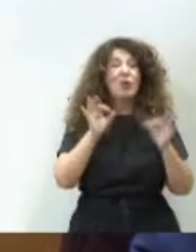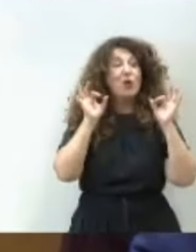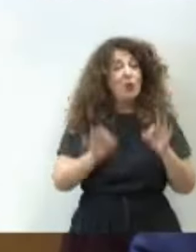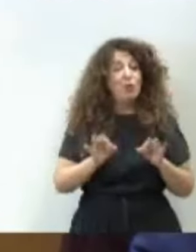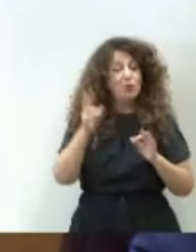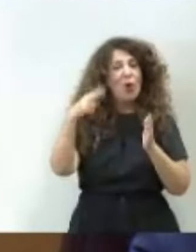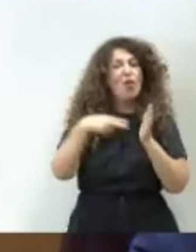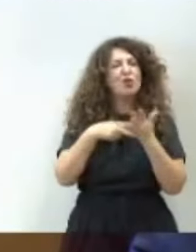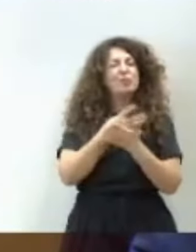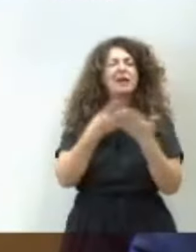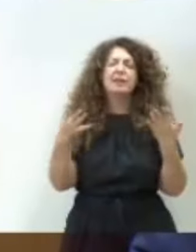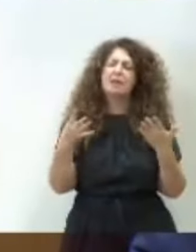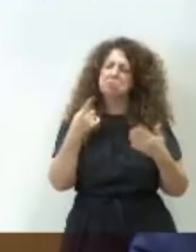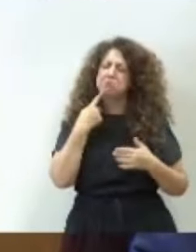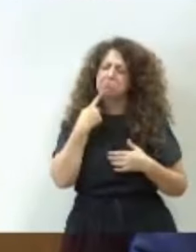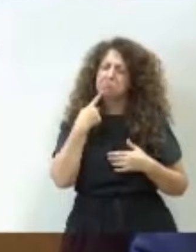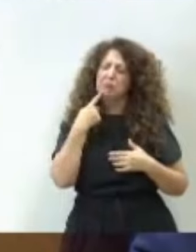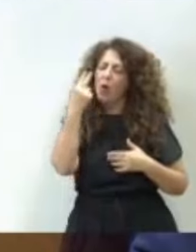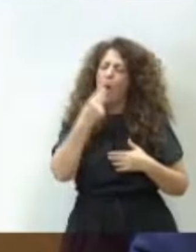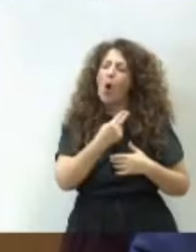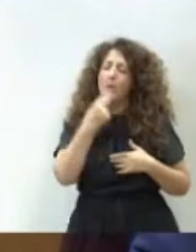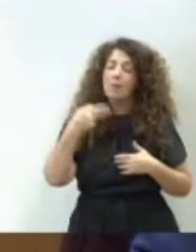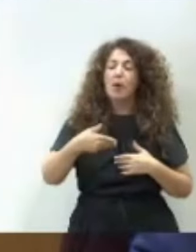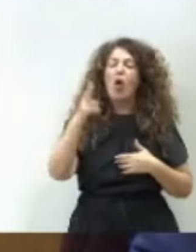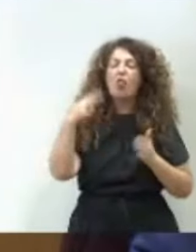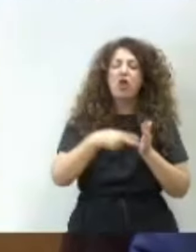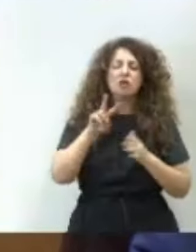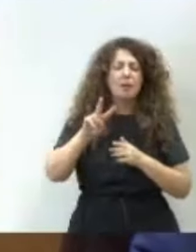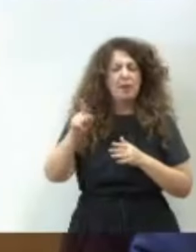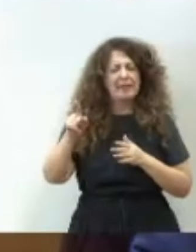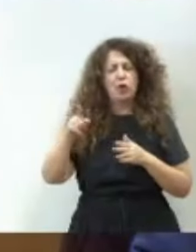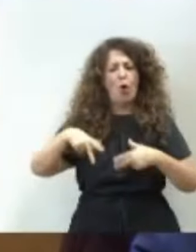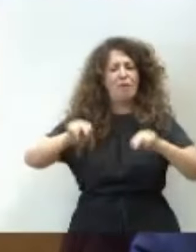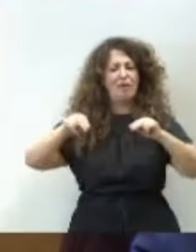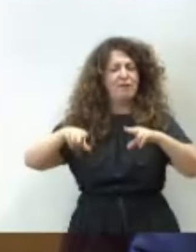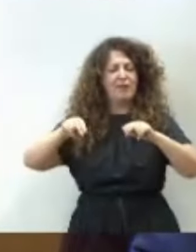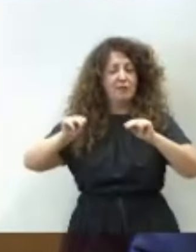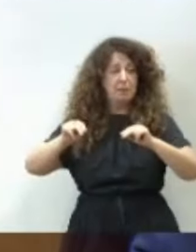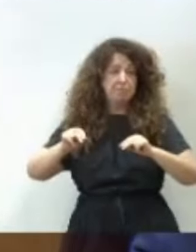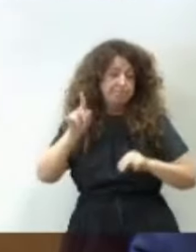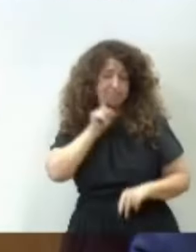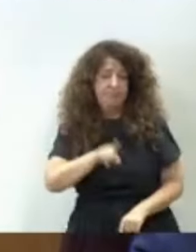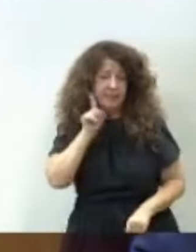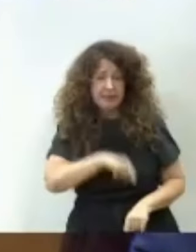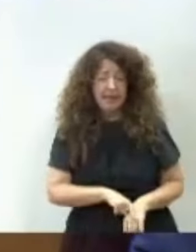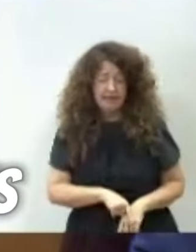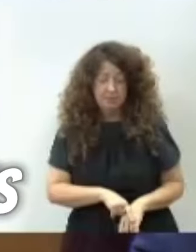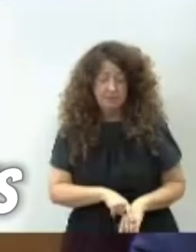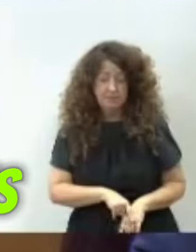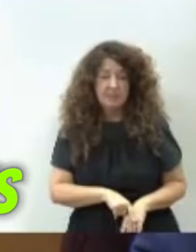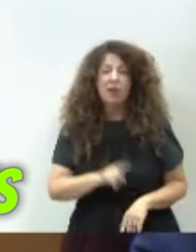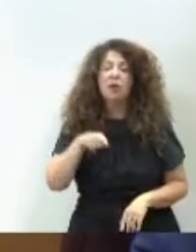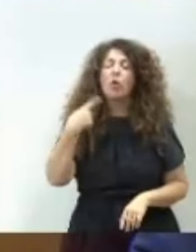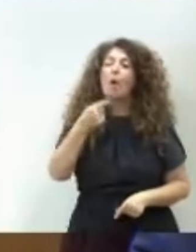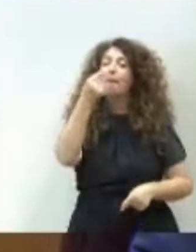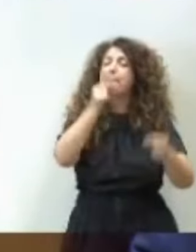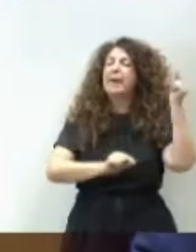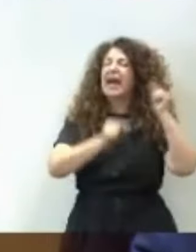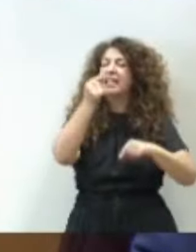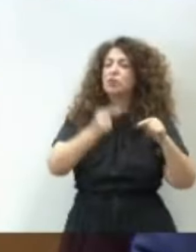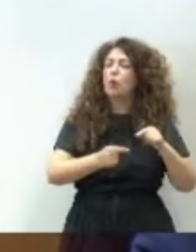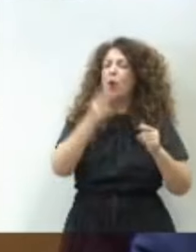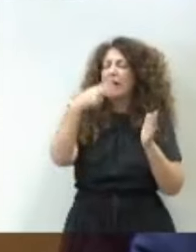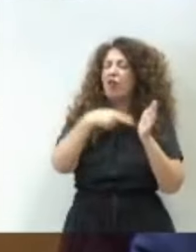se comprometieron a que en 2021 la obra iba a estar finalizada. Mintieron. Luego mintieron con los presupuestos generales del